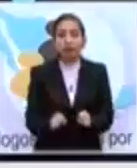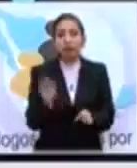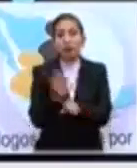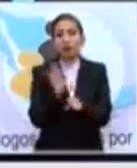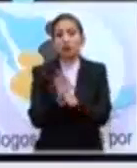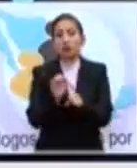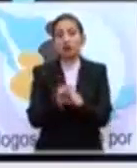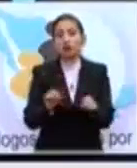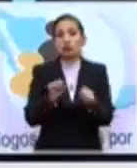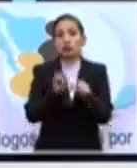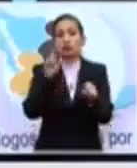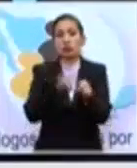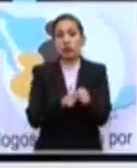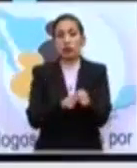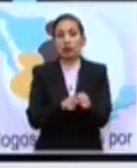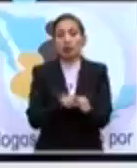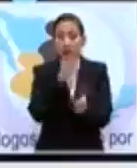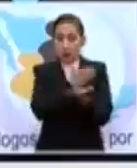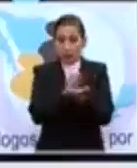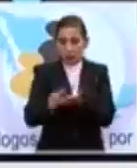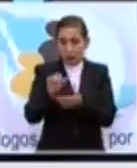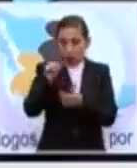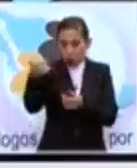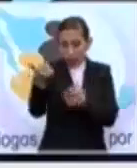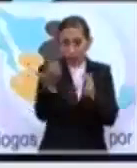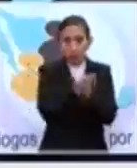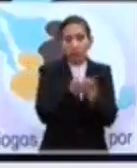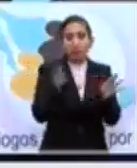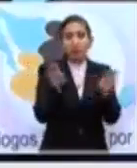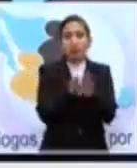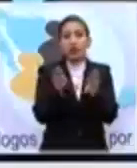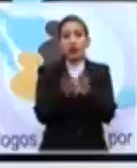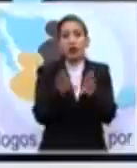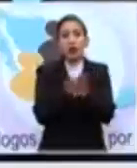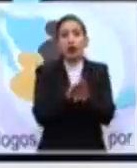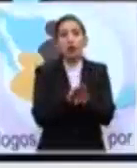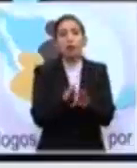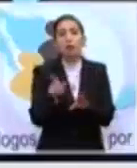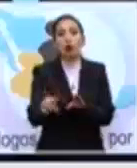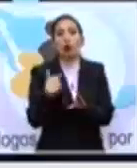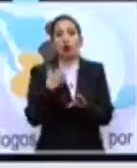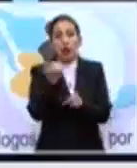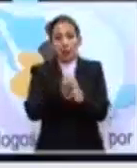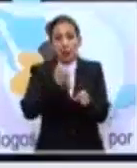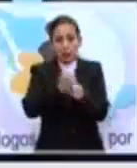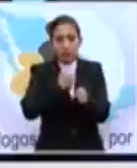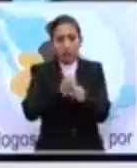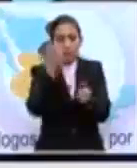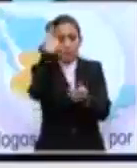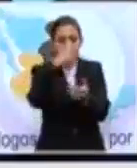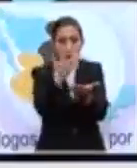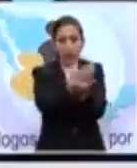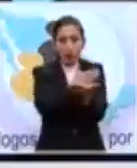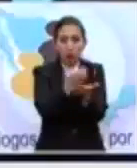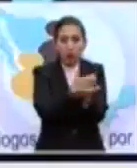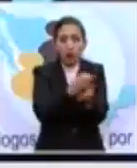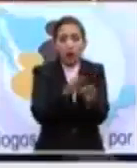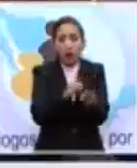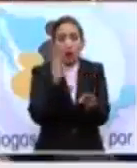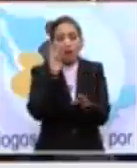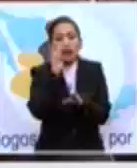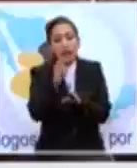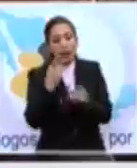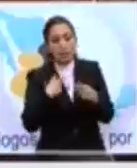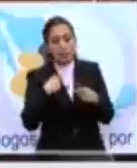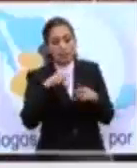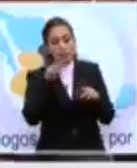protección social en salud. Y la otra parte es cómo en la parte ya curativa también cómo deben llegar los